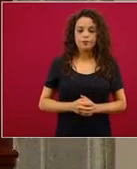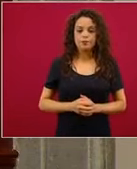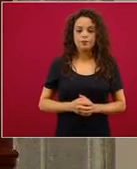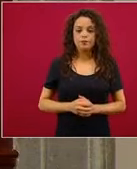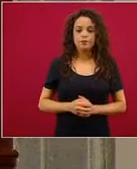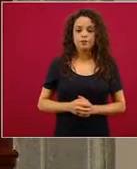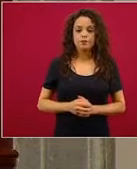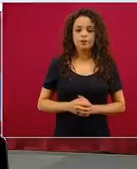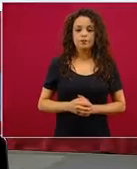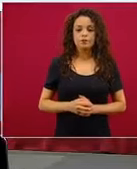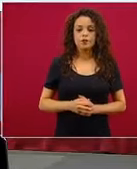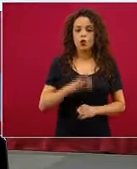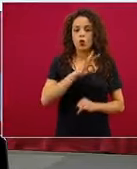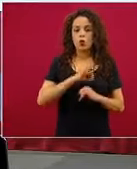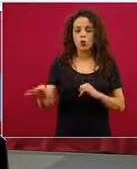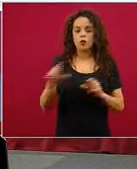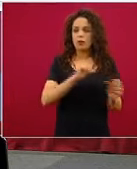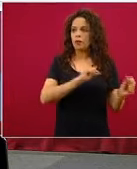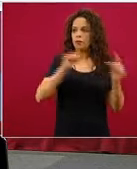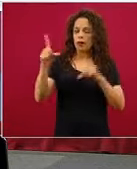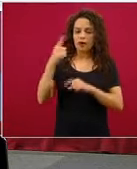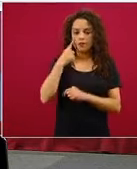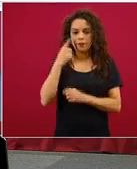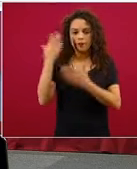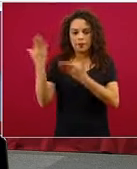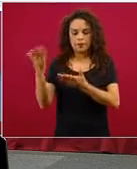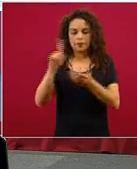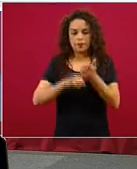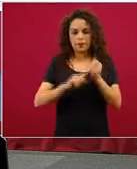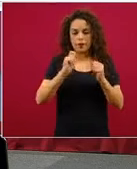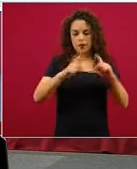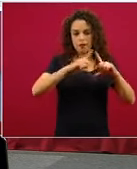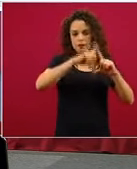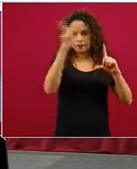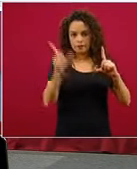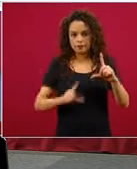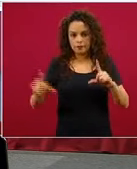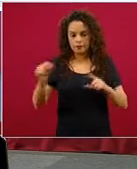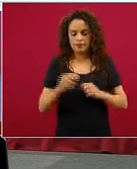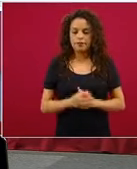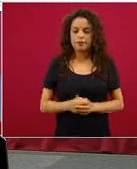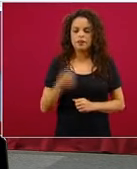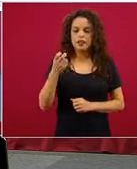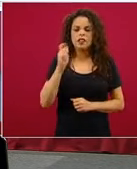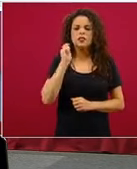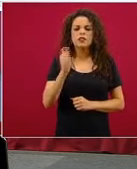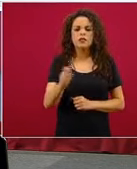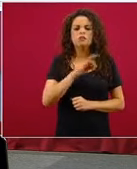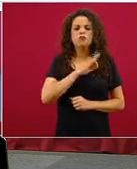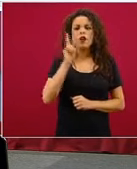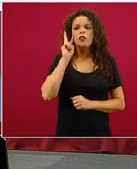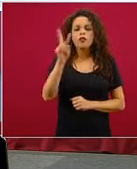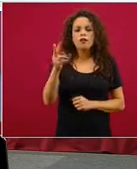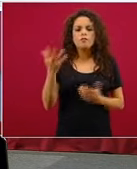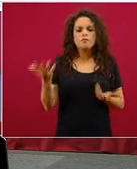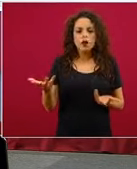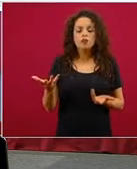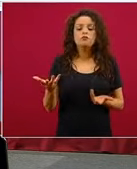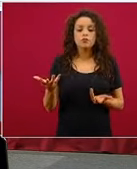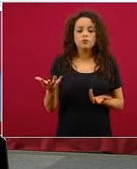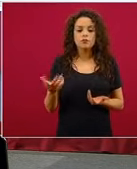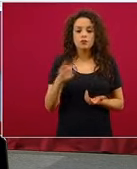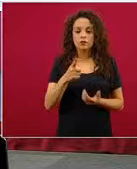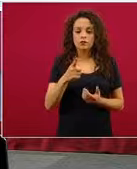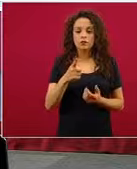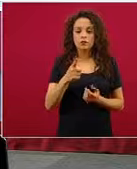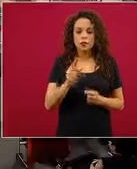la siguiente y última diapositiva del escenario nacional. Aquí también estamos evidenciando, vamos a estar turnando las